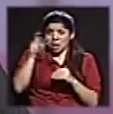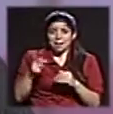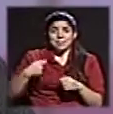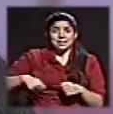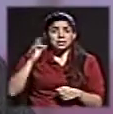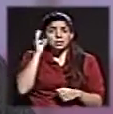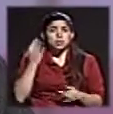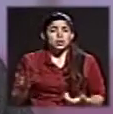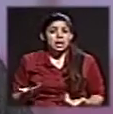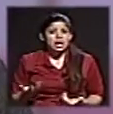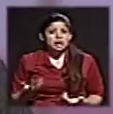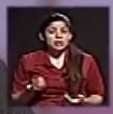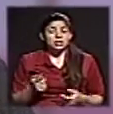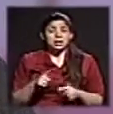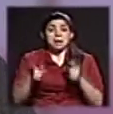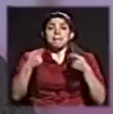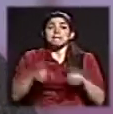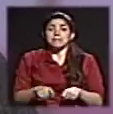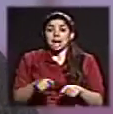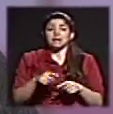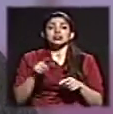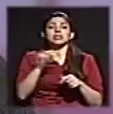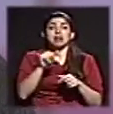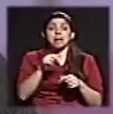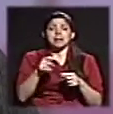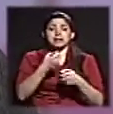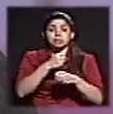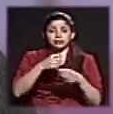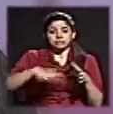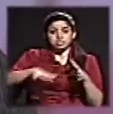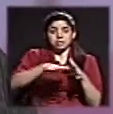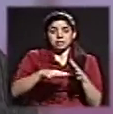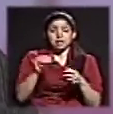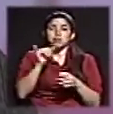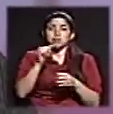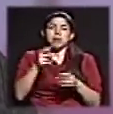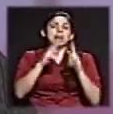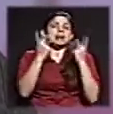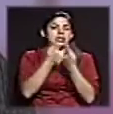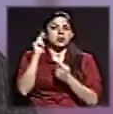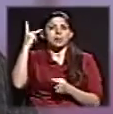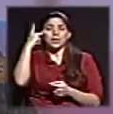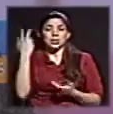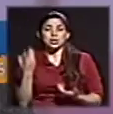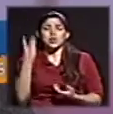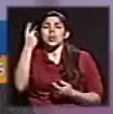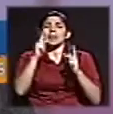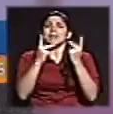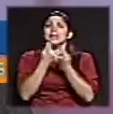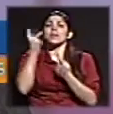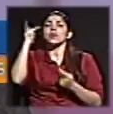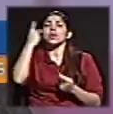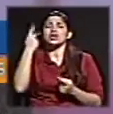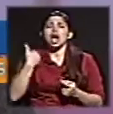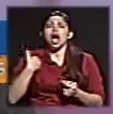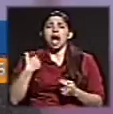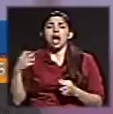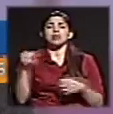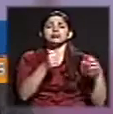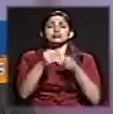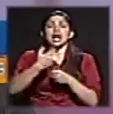presidenta. Y pasa en el espacio local, ¿verdad? Alcaldesas, bueno, y veámoslo en los partidos políticos, ¿verdad? ¿Cuántos partidos políticos han postulado a